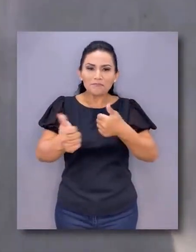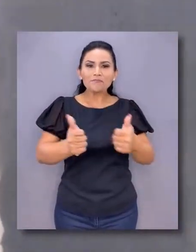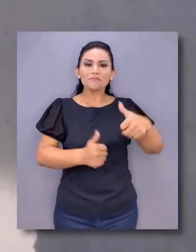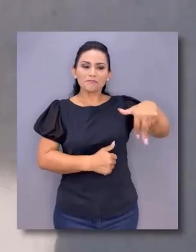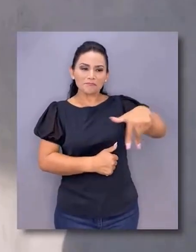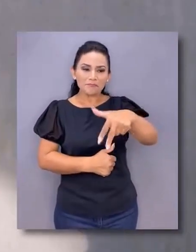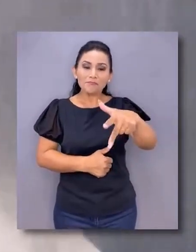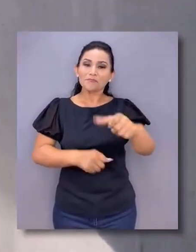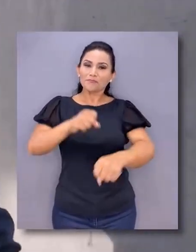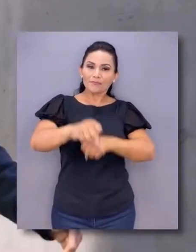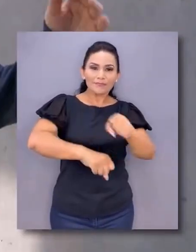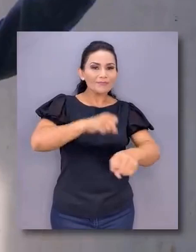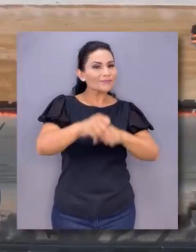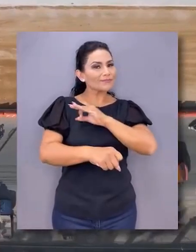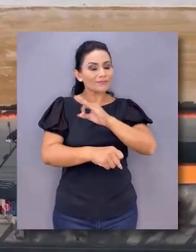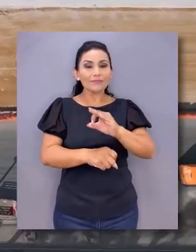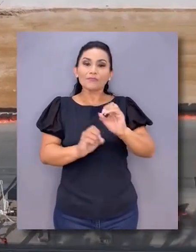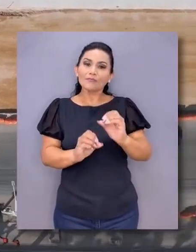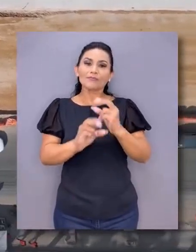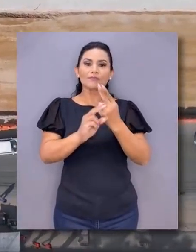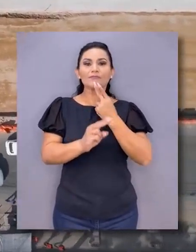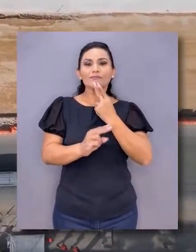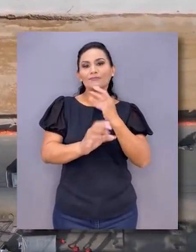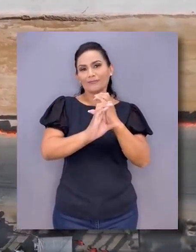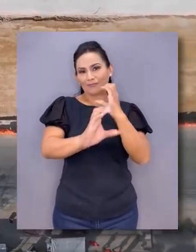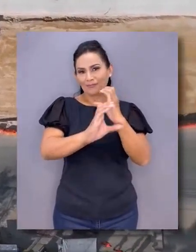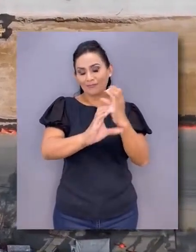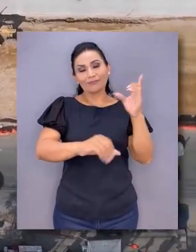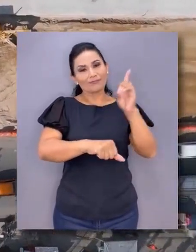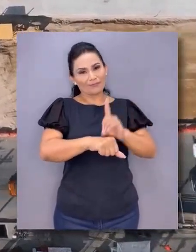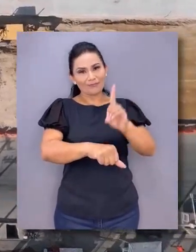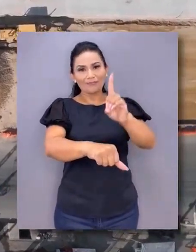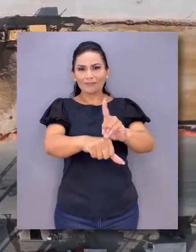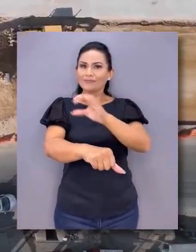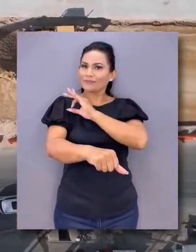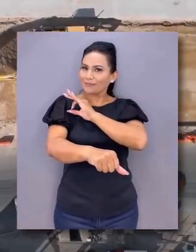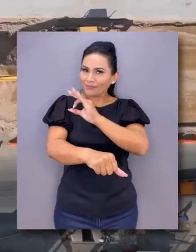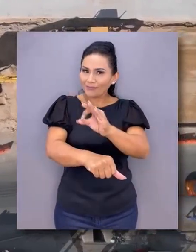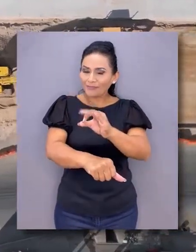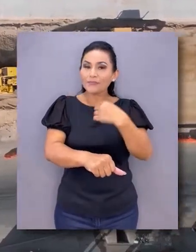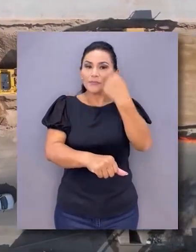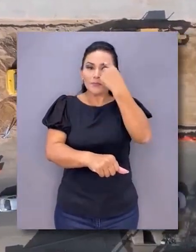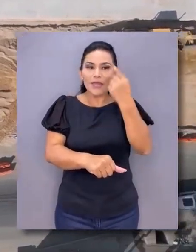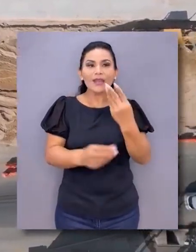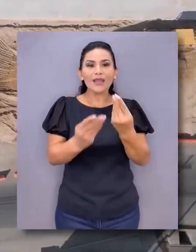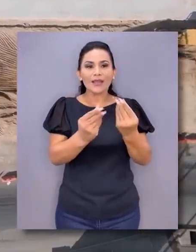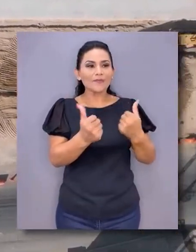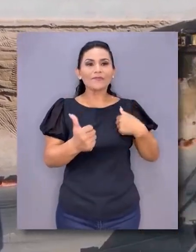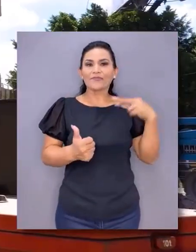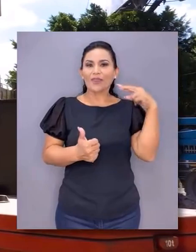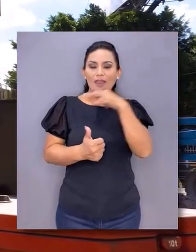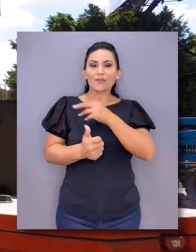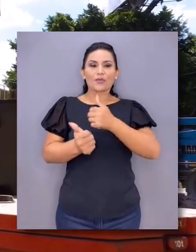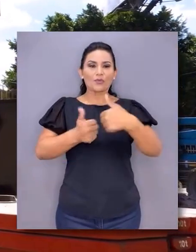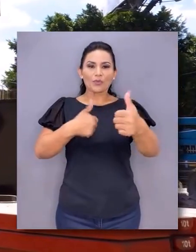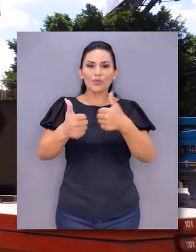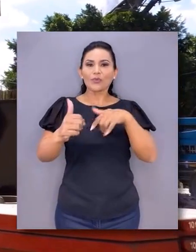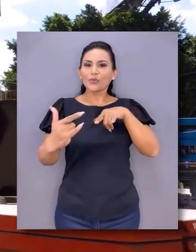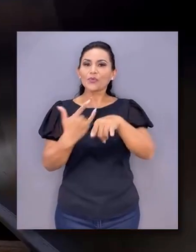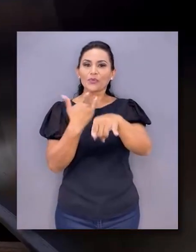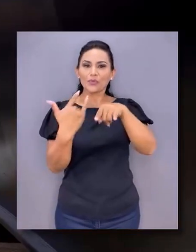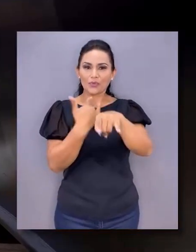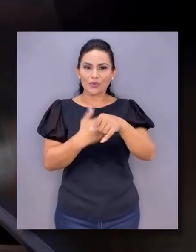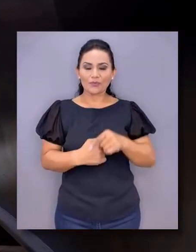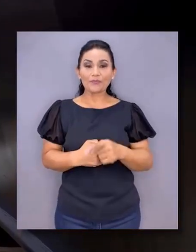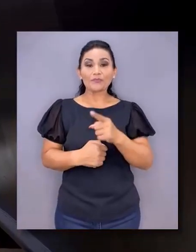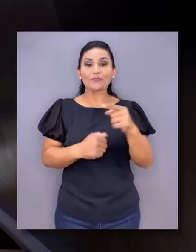y usuarios del transporte público, que circulan diariamente por la zona, dando mayor fluidez. Estamos